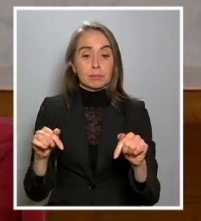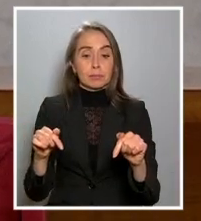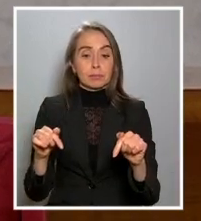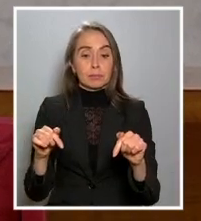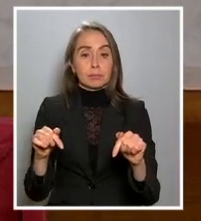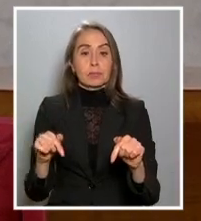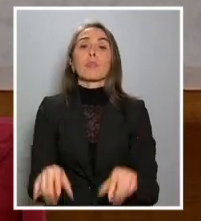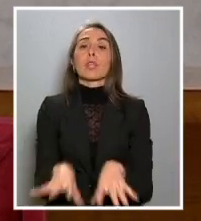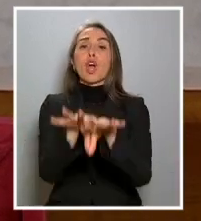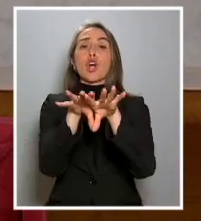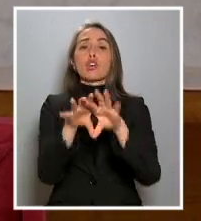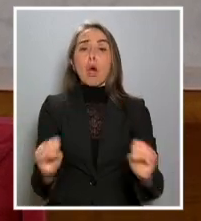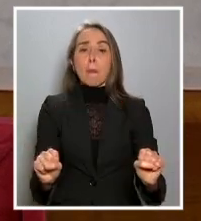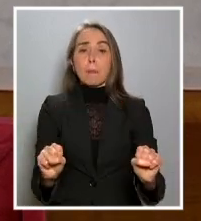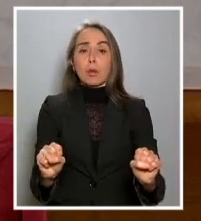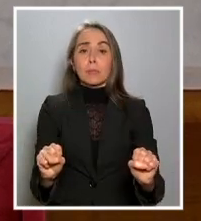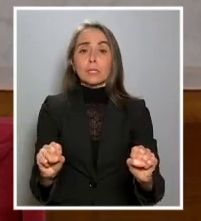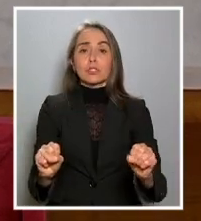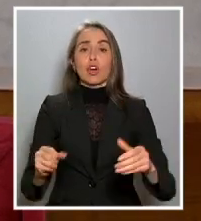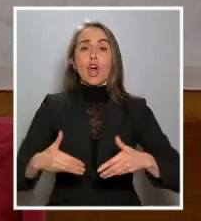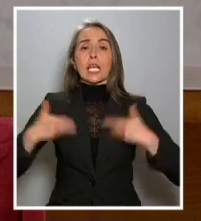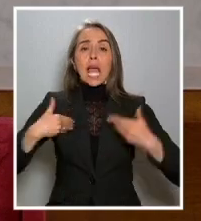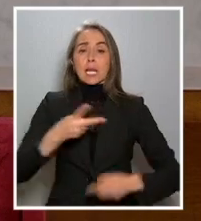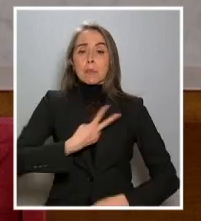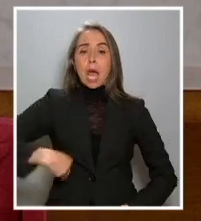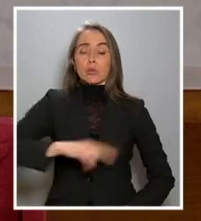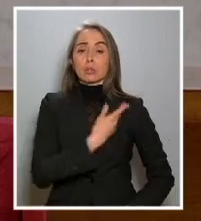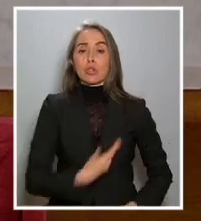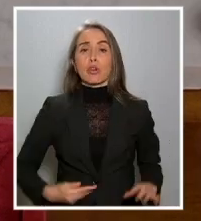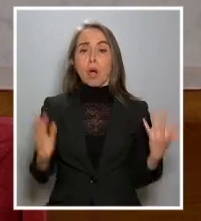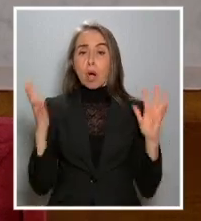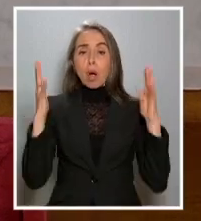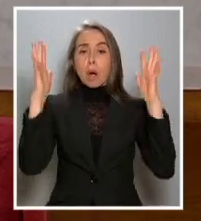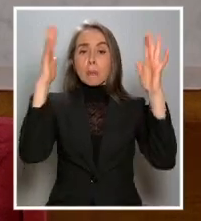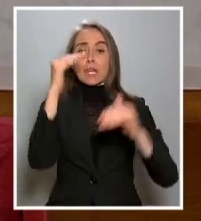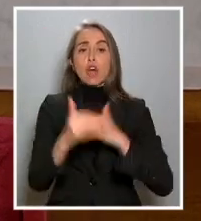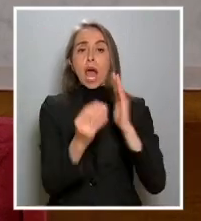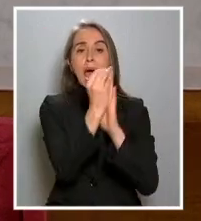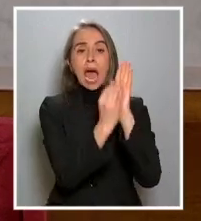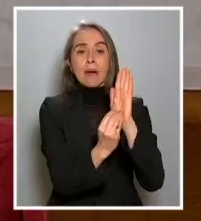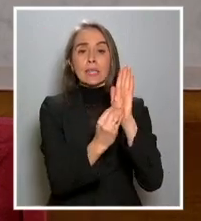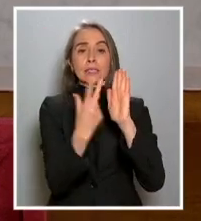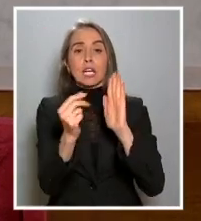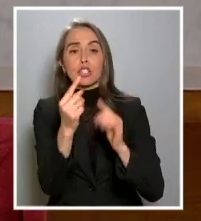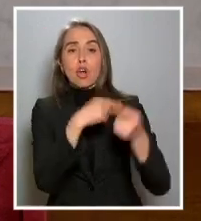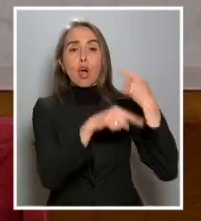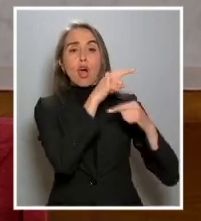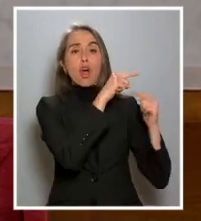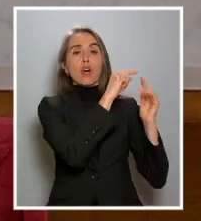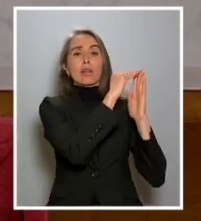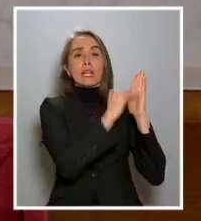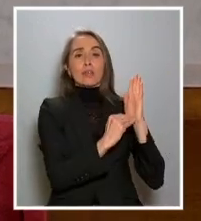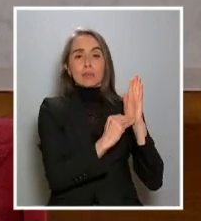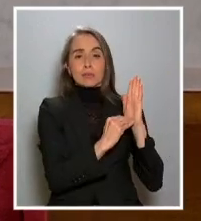con el compromiso que anima a nuestro gobierno de avanzar y de no retroceder.